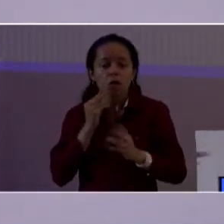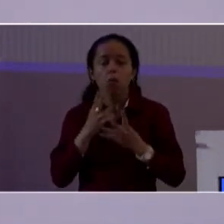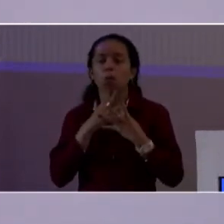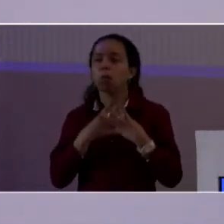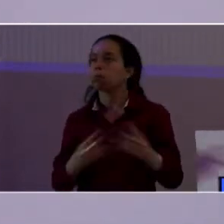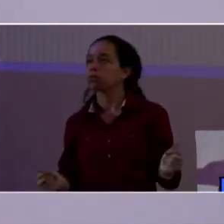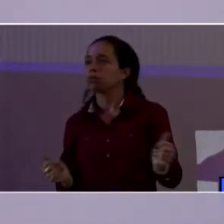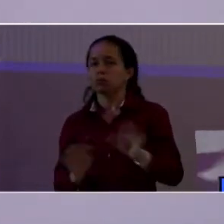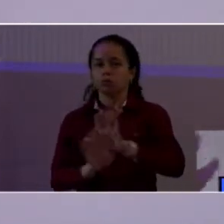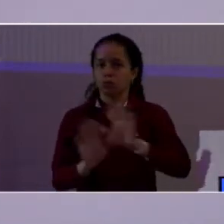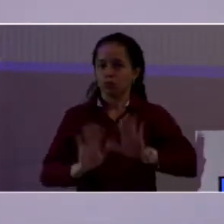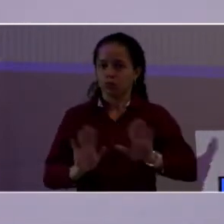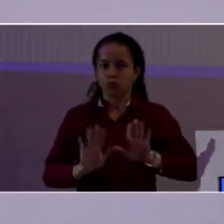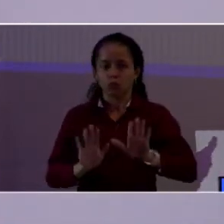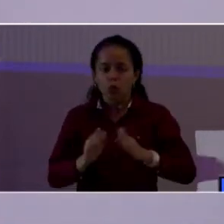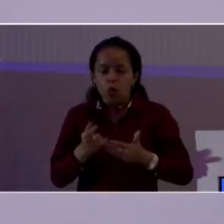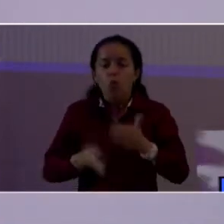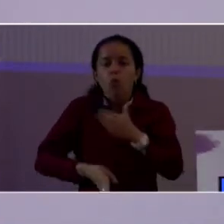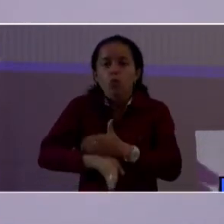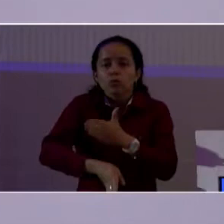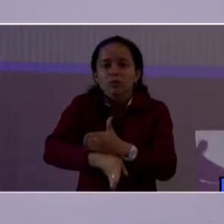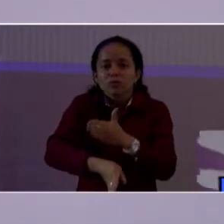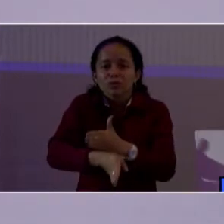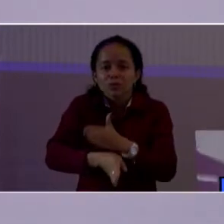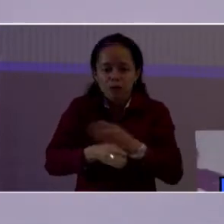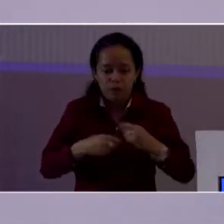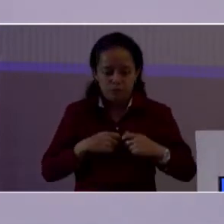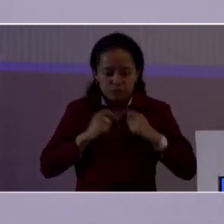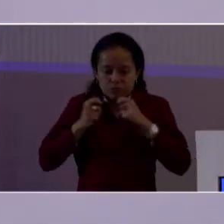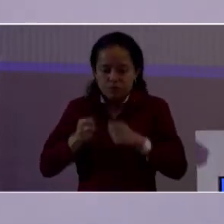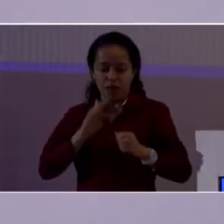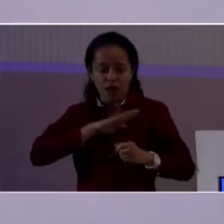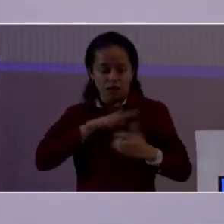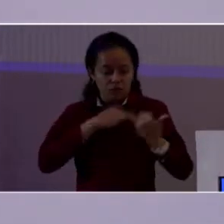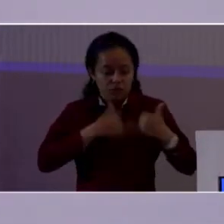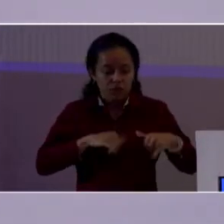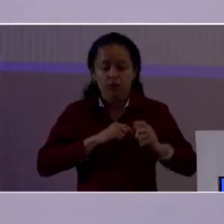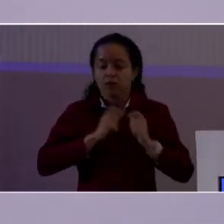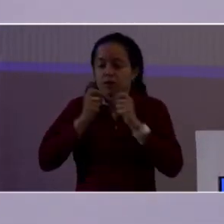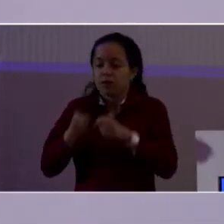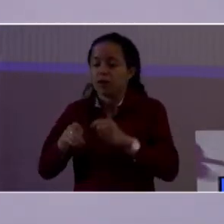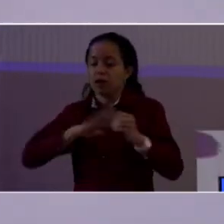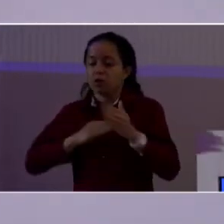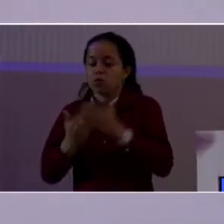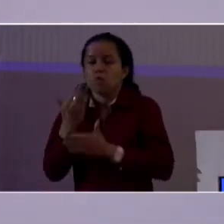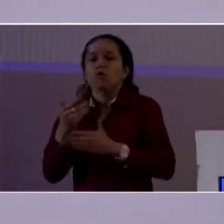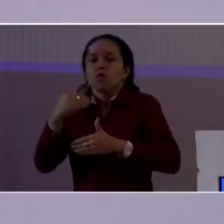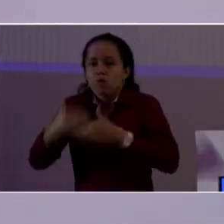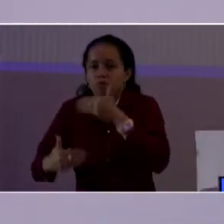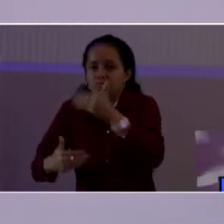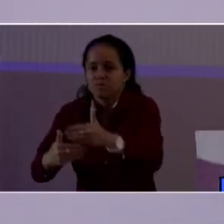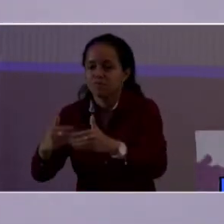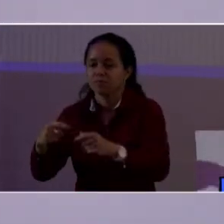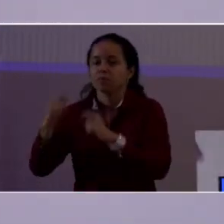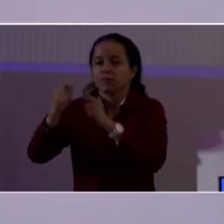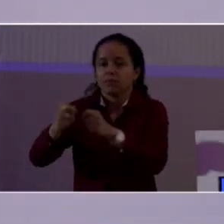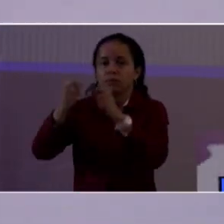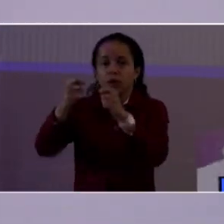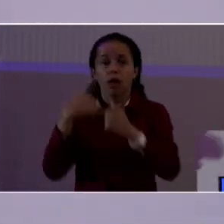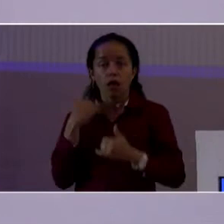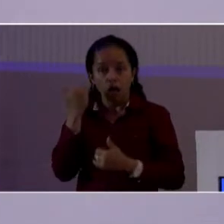desaparezca, que pueda haber un continuismo en esas políticas de construcción de paz de cada territorio. No es inventarnos la